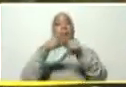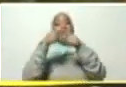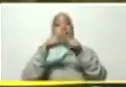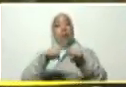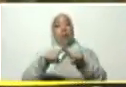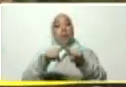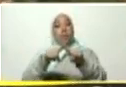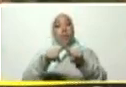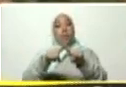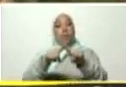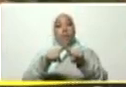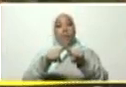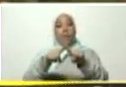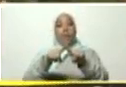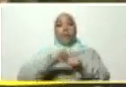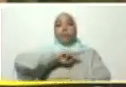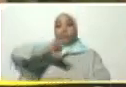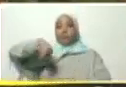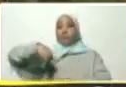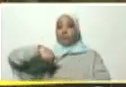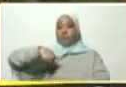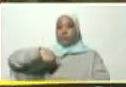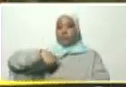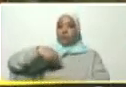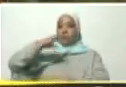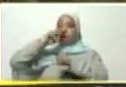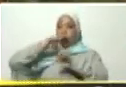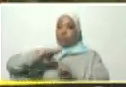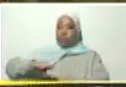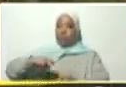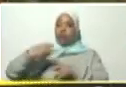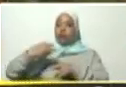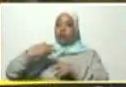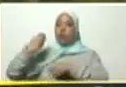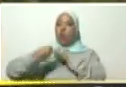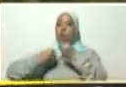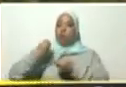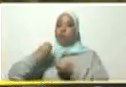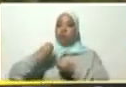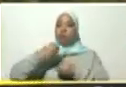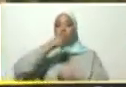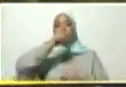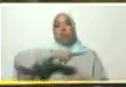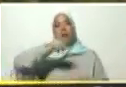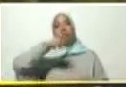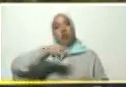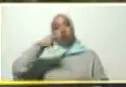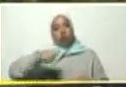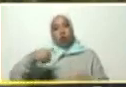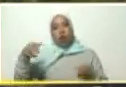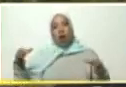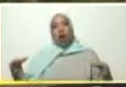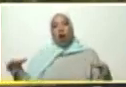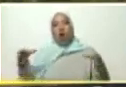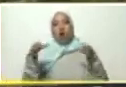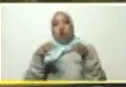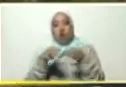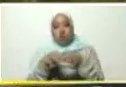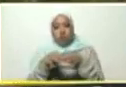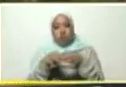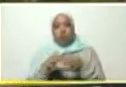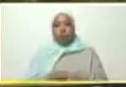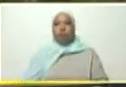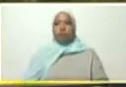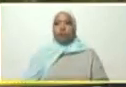dependiendo de eso nosotros vamos a tener el número exacto de personas que van a conformar estas